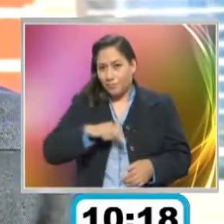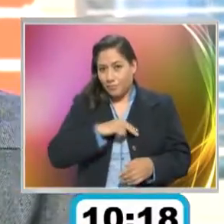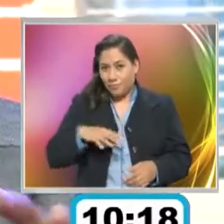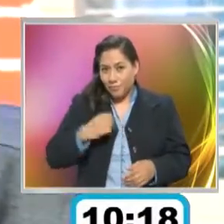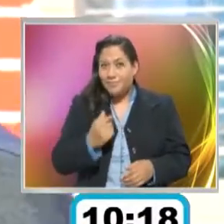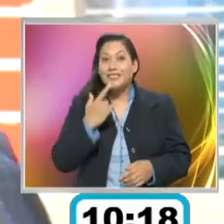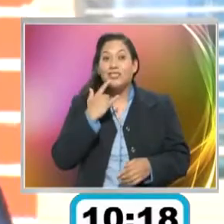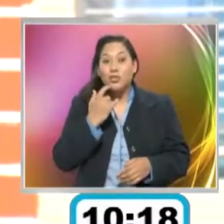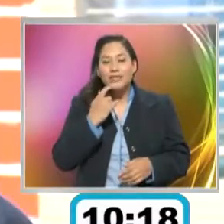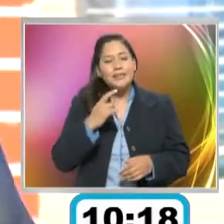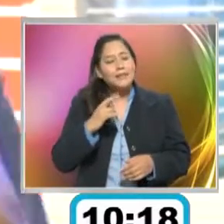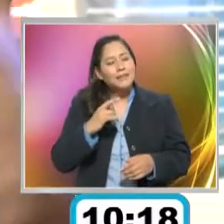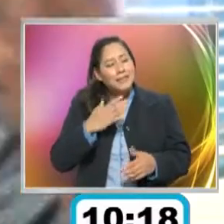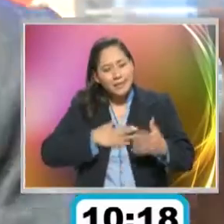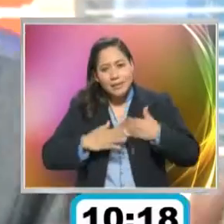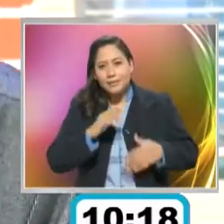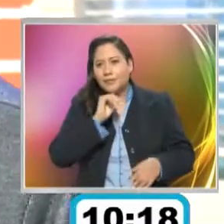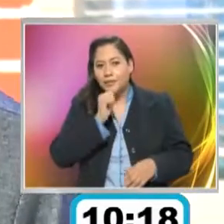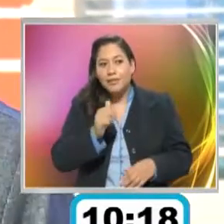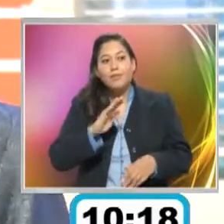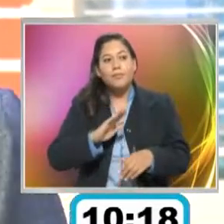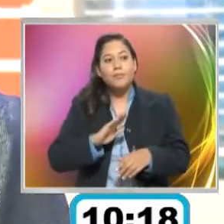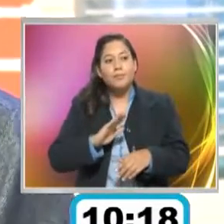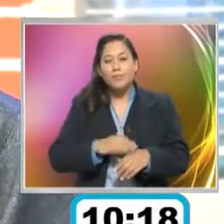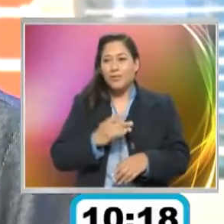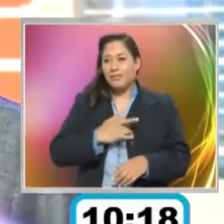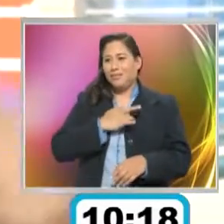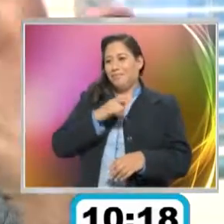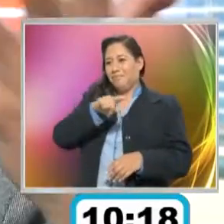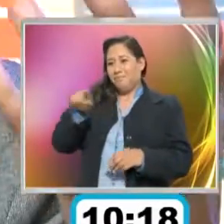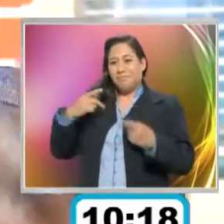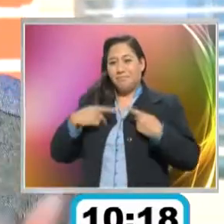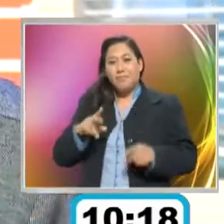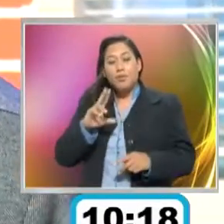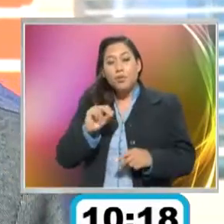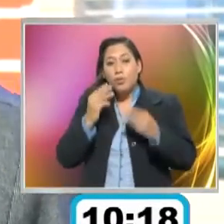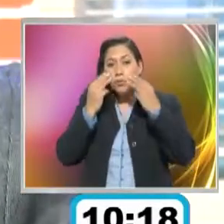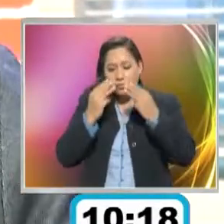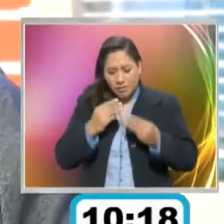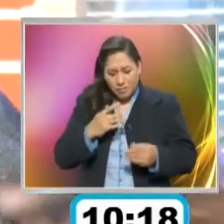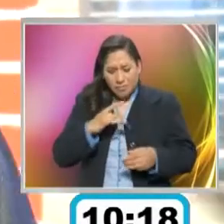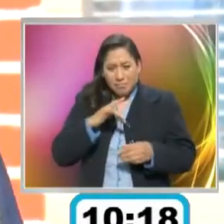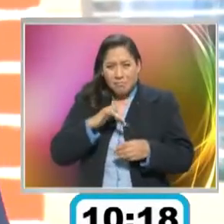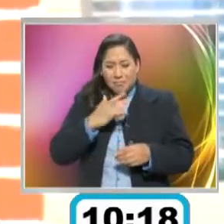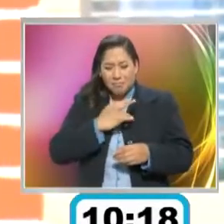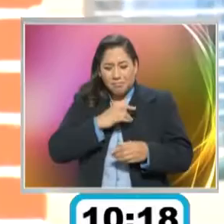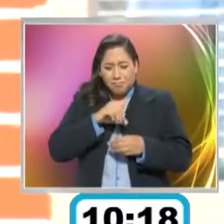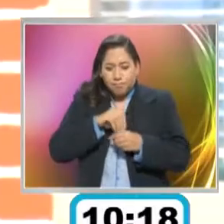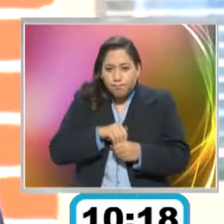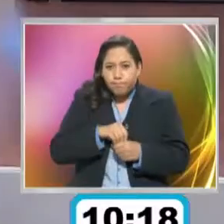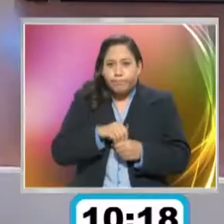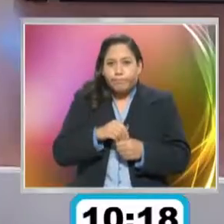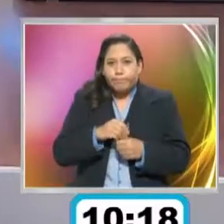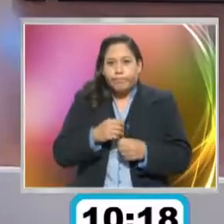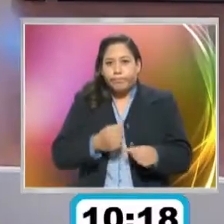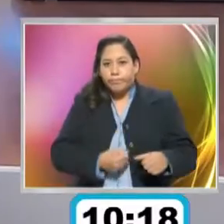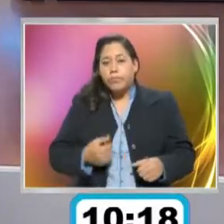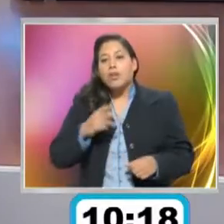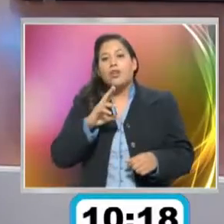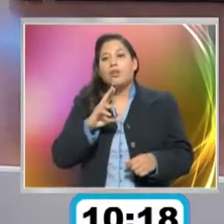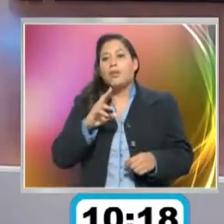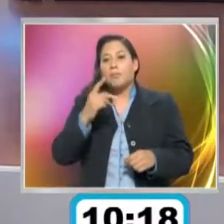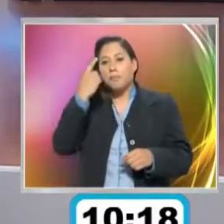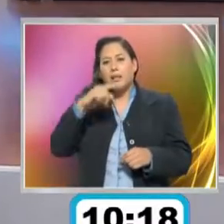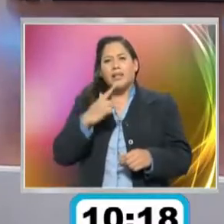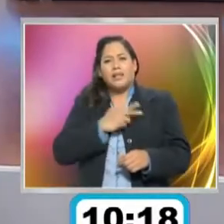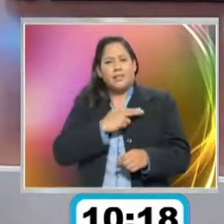tenemos una lucha incansable por no sentir demasiado por la gente y no demostrar lo que sentimos para que no nos lastimen al final. A nadie le